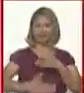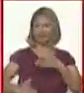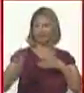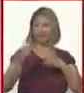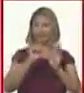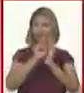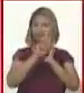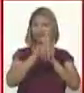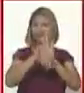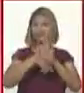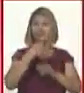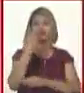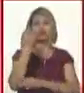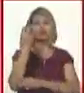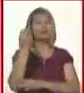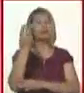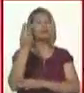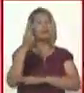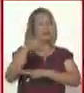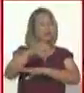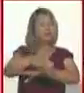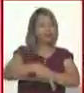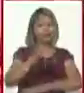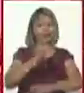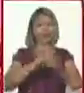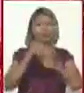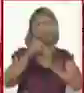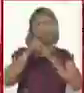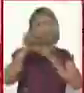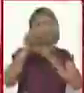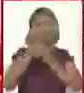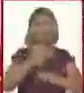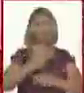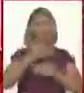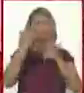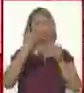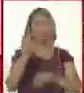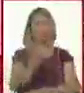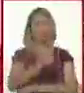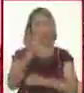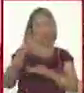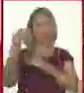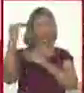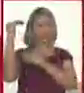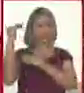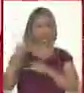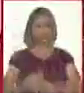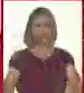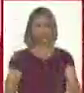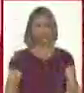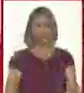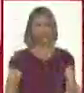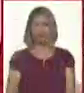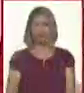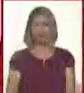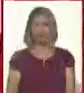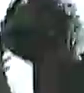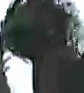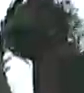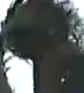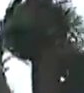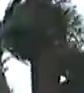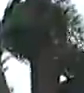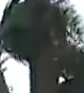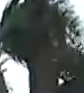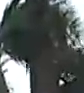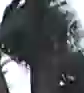hasta que el reloj marque las 12 de la noche, donde todo el pueblo gritará a una sola voz: ¡Viva Santa Cruz!